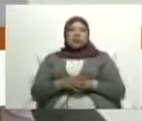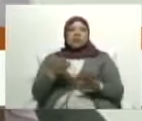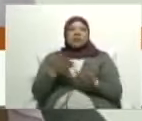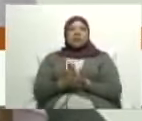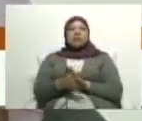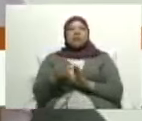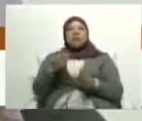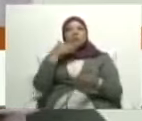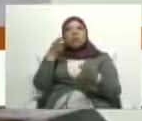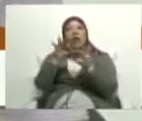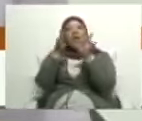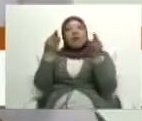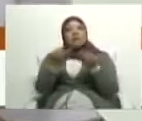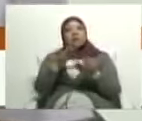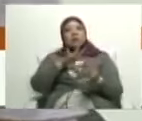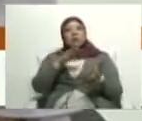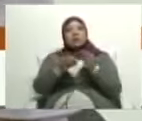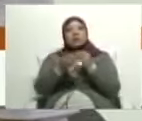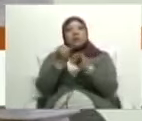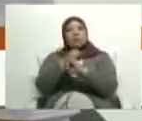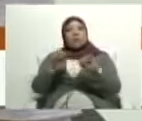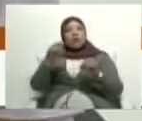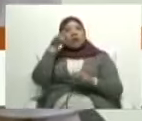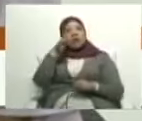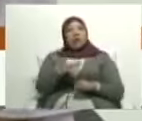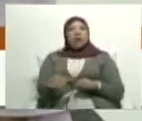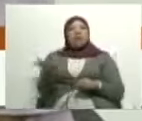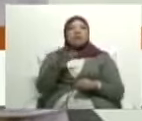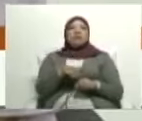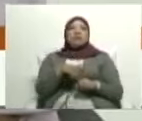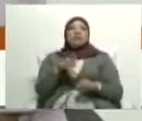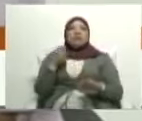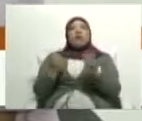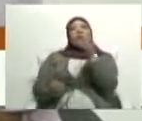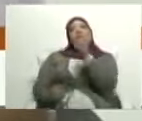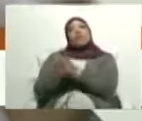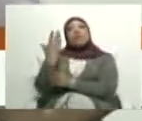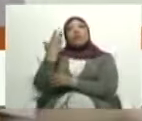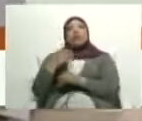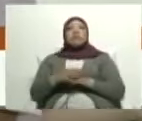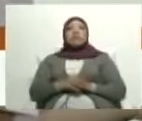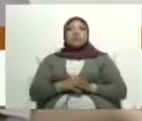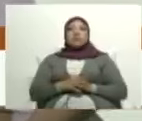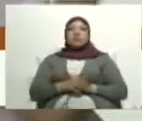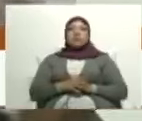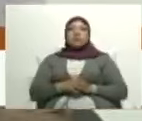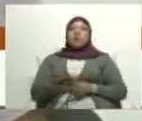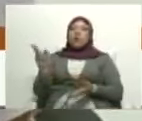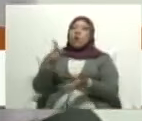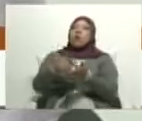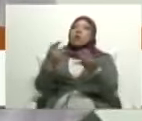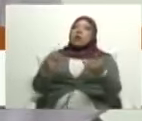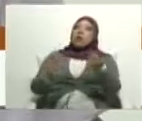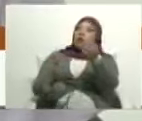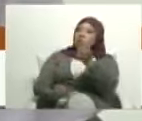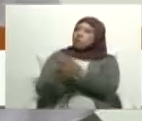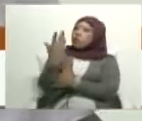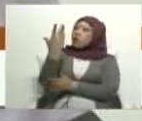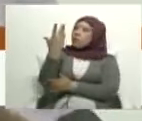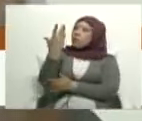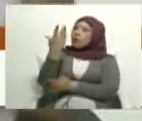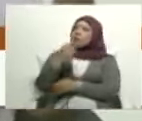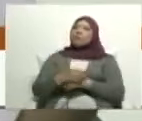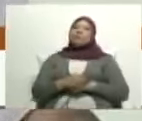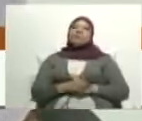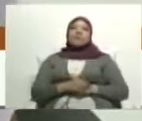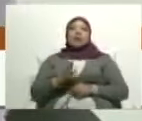es la transformación por la independencia plena, es fundamental. Y ahí coincido, es fundamental.